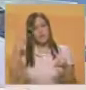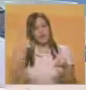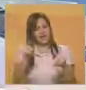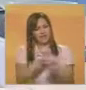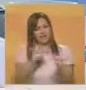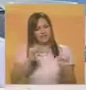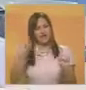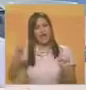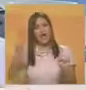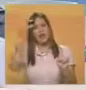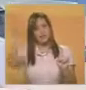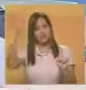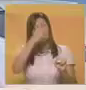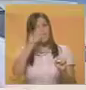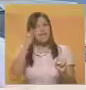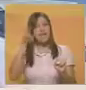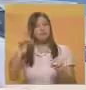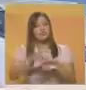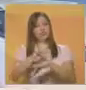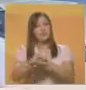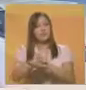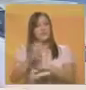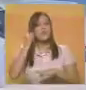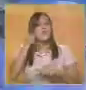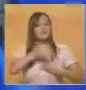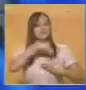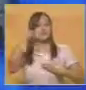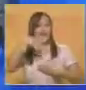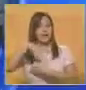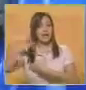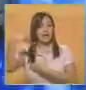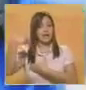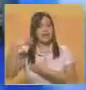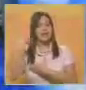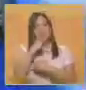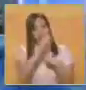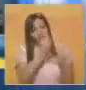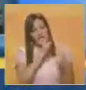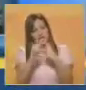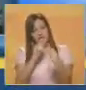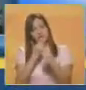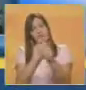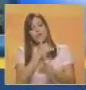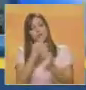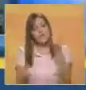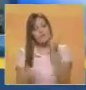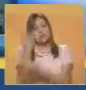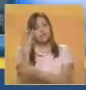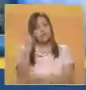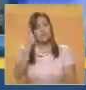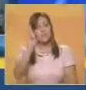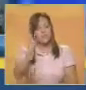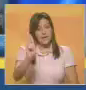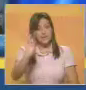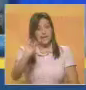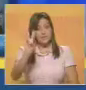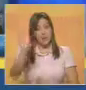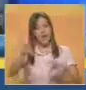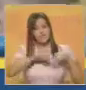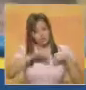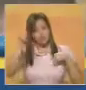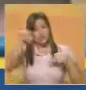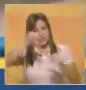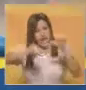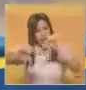el Consejo de Francia de que las mujeres se las extraigan. En una entrevista, Jean-Claude Mas, fundador de PIP, aceptó que su gel